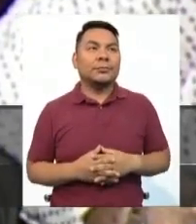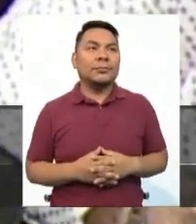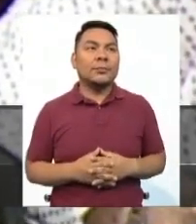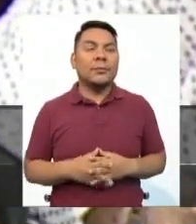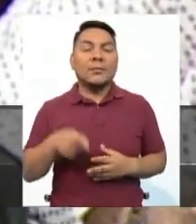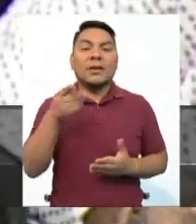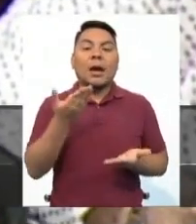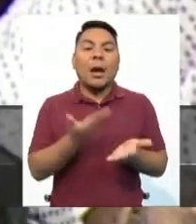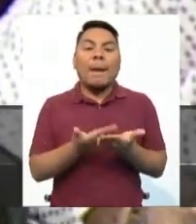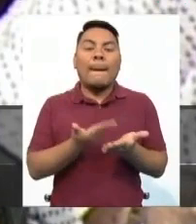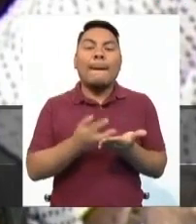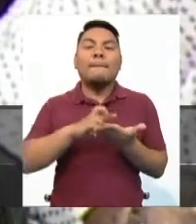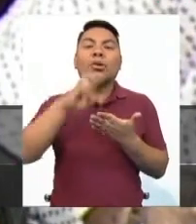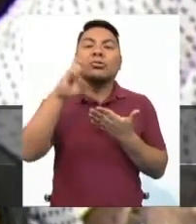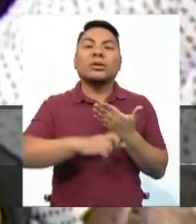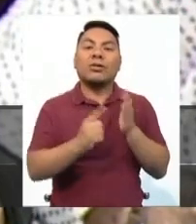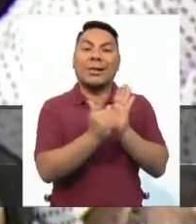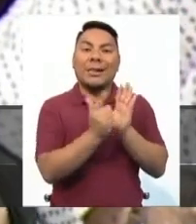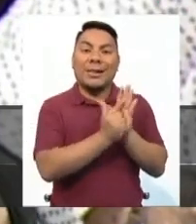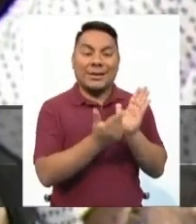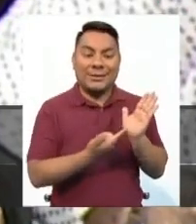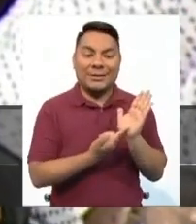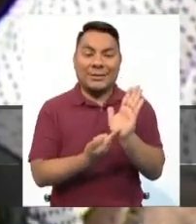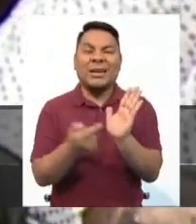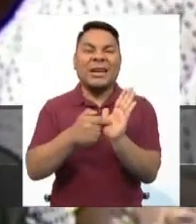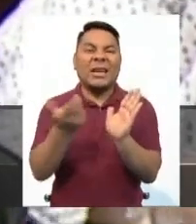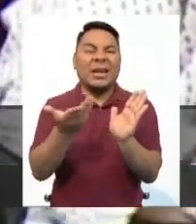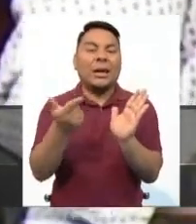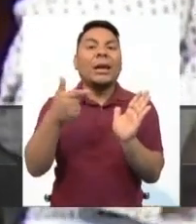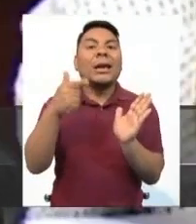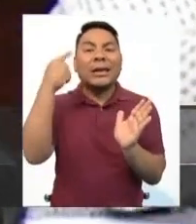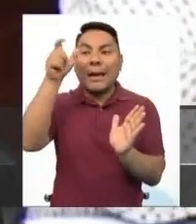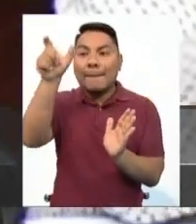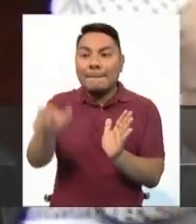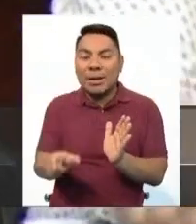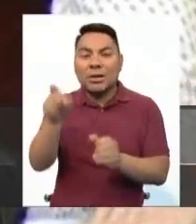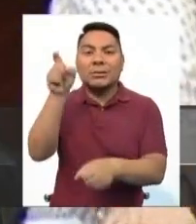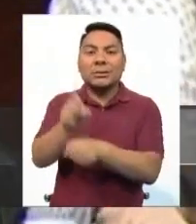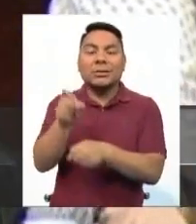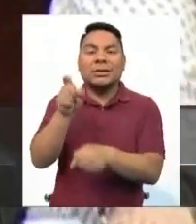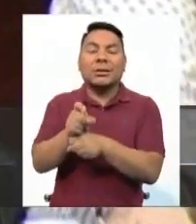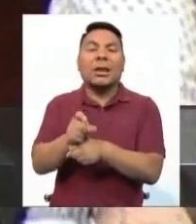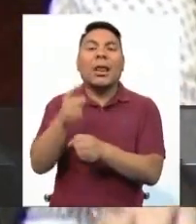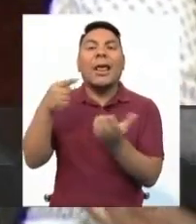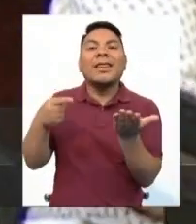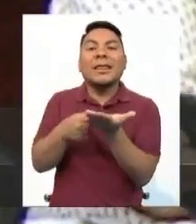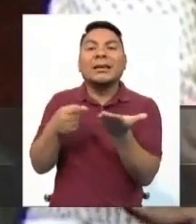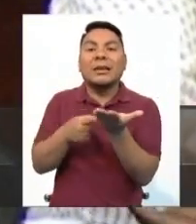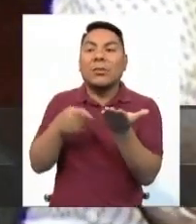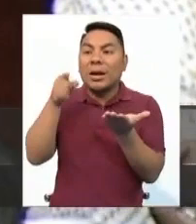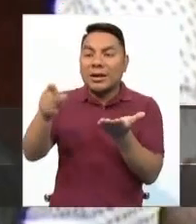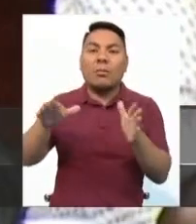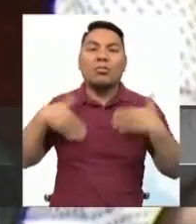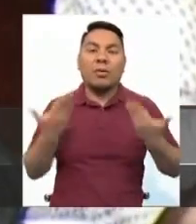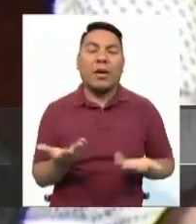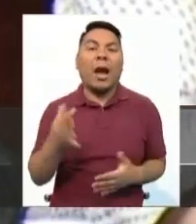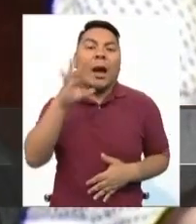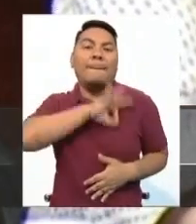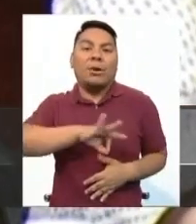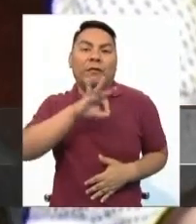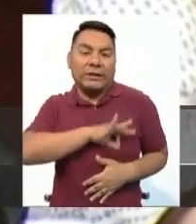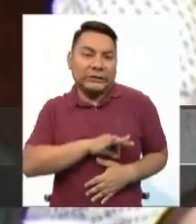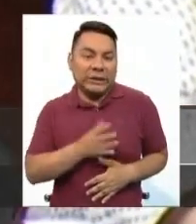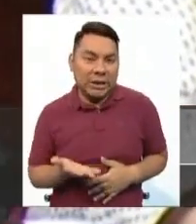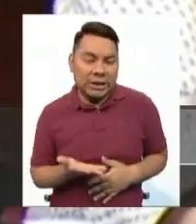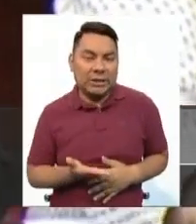Este proyecto de ley lo que busca es que quienes se forman en educación técnica puedan aprovechar la infraestructura